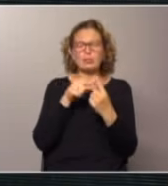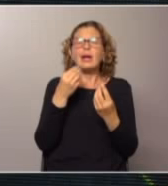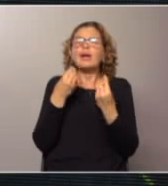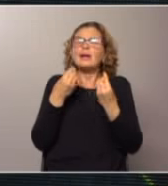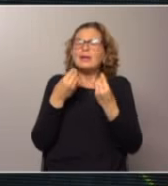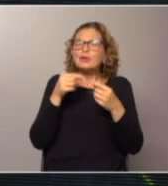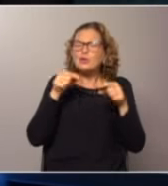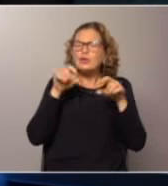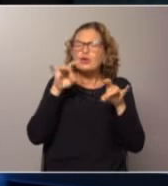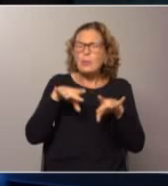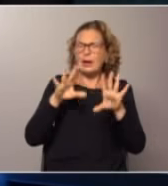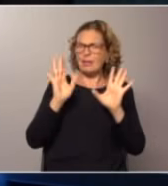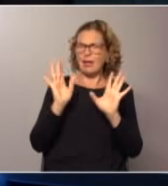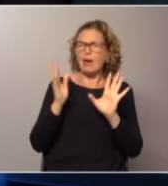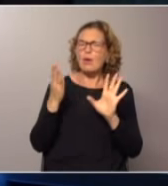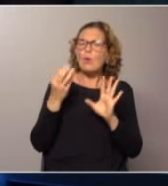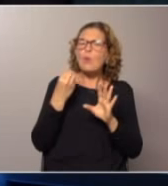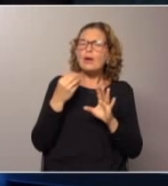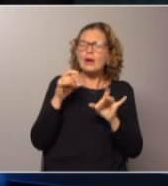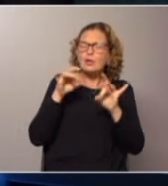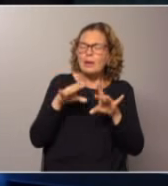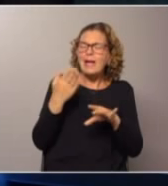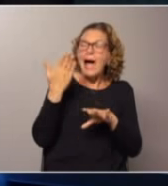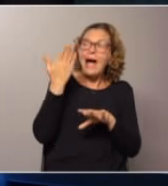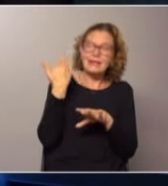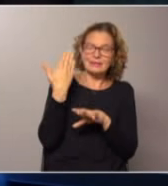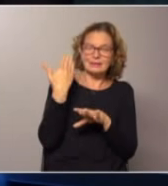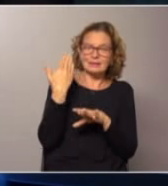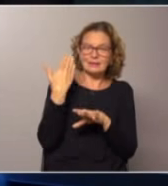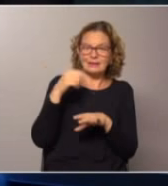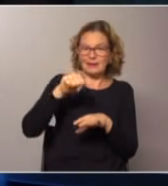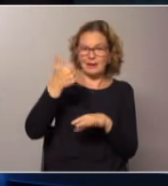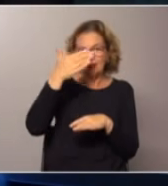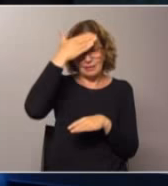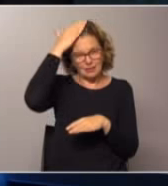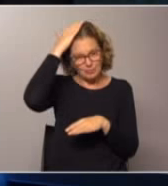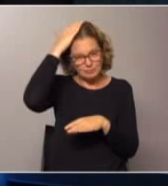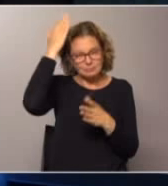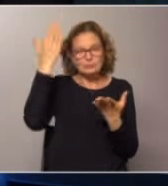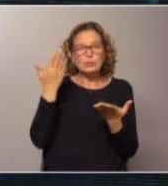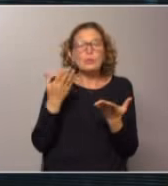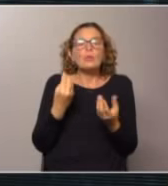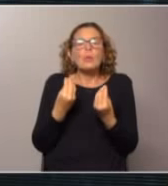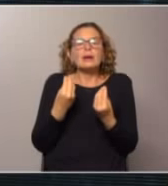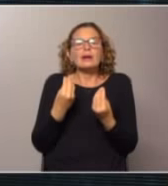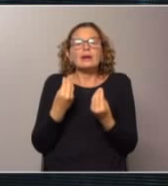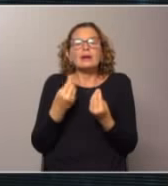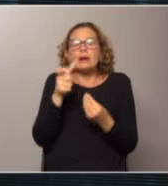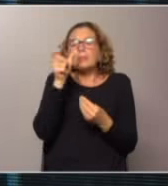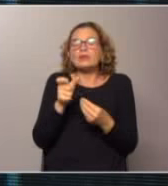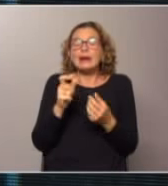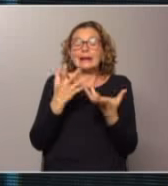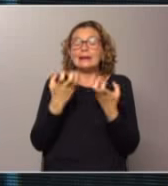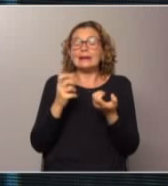normalidad cuál era la normalidad antes de que ganara trump cuál era la normalidad que la gente quería